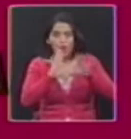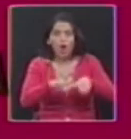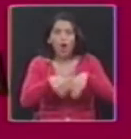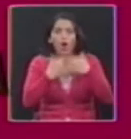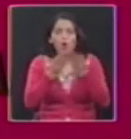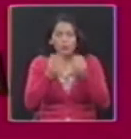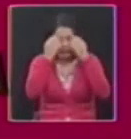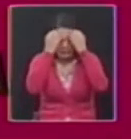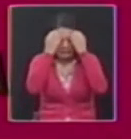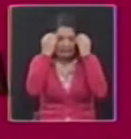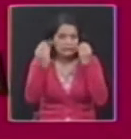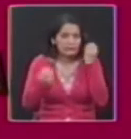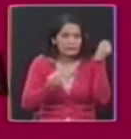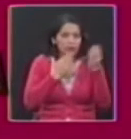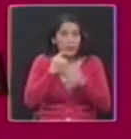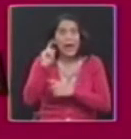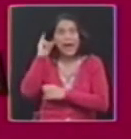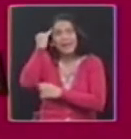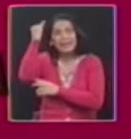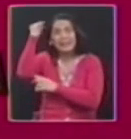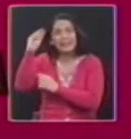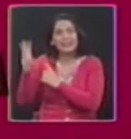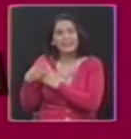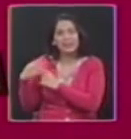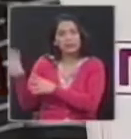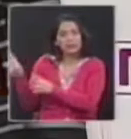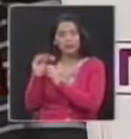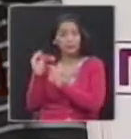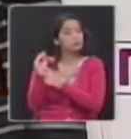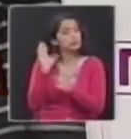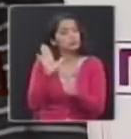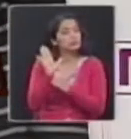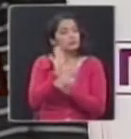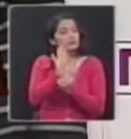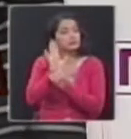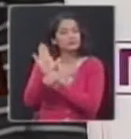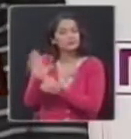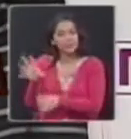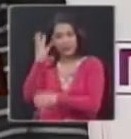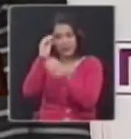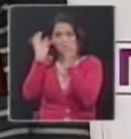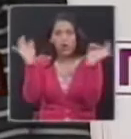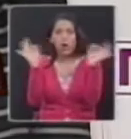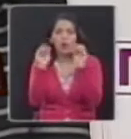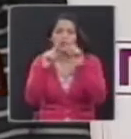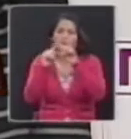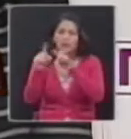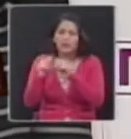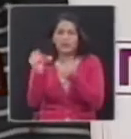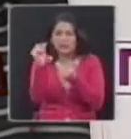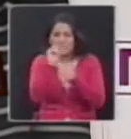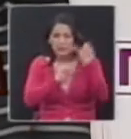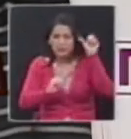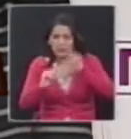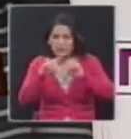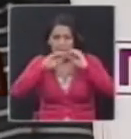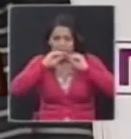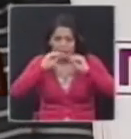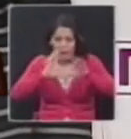utilizando una herramienta web, o quizás algún docente que ha incluido el tema de robótica en su práctica educativa. Entonces,